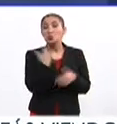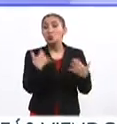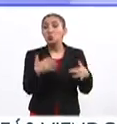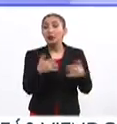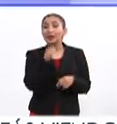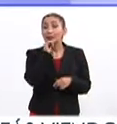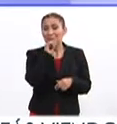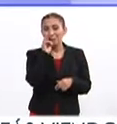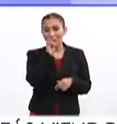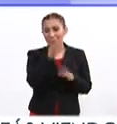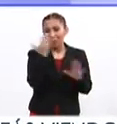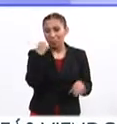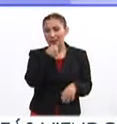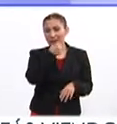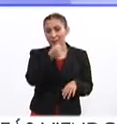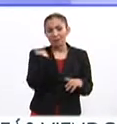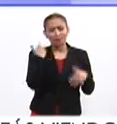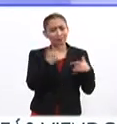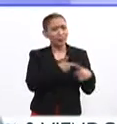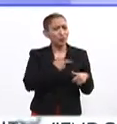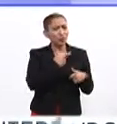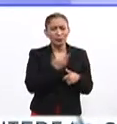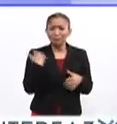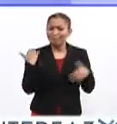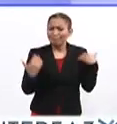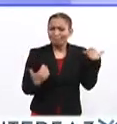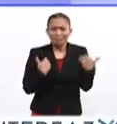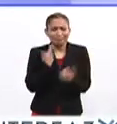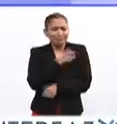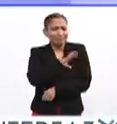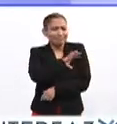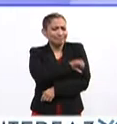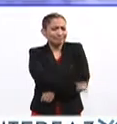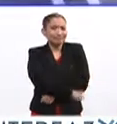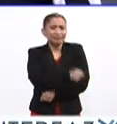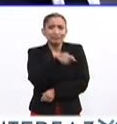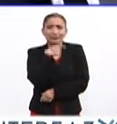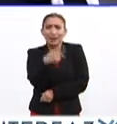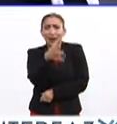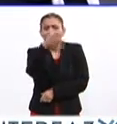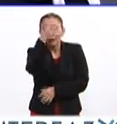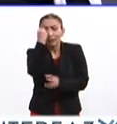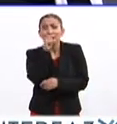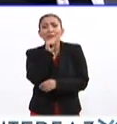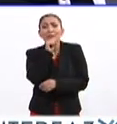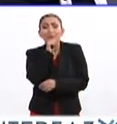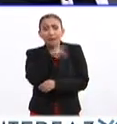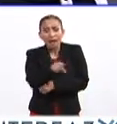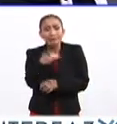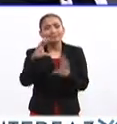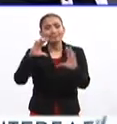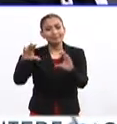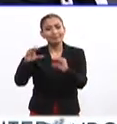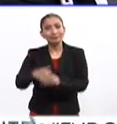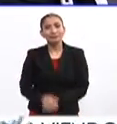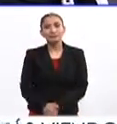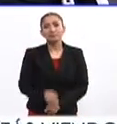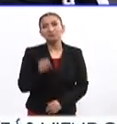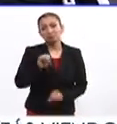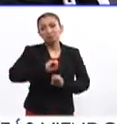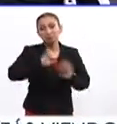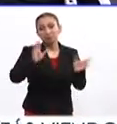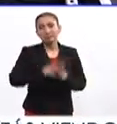además veíamos en la entrevista, disfruta, se le ve que goza, que es su pasión aprender, pero también enseñar. Así